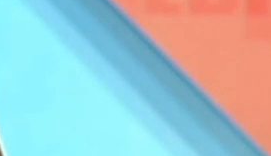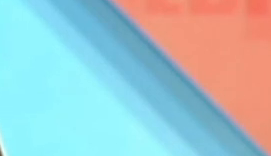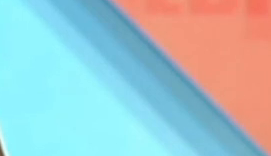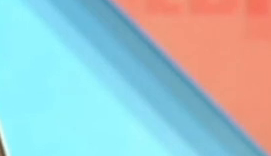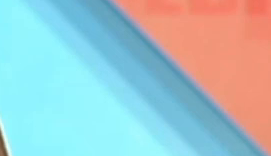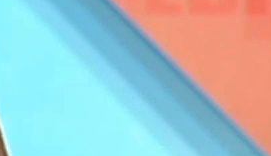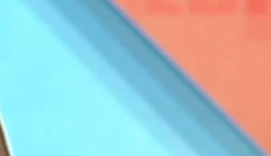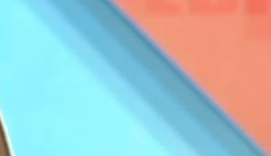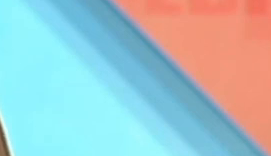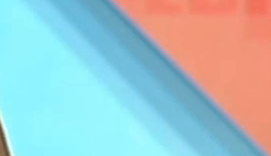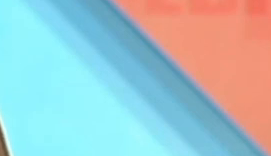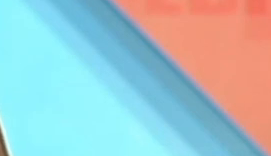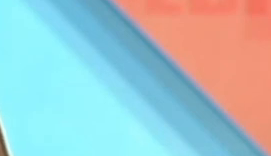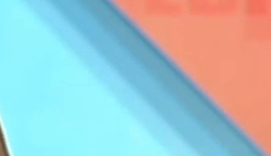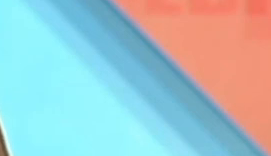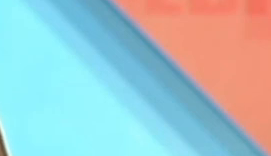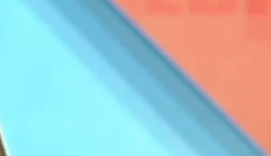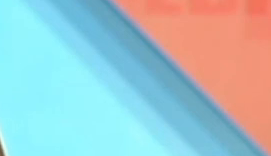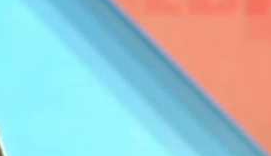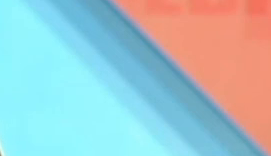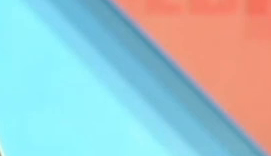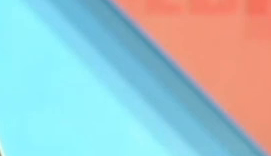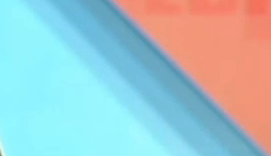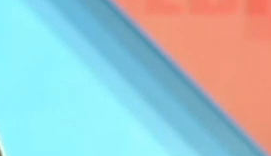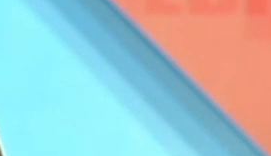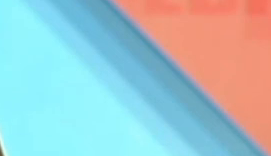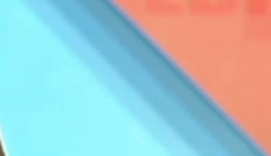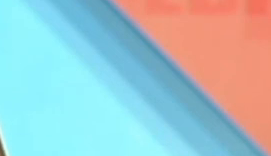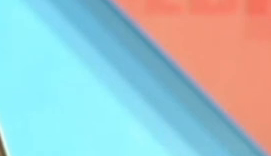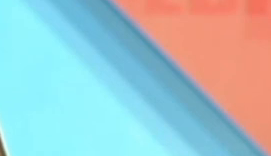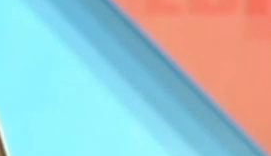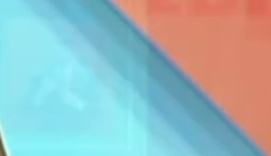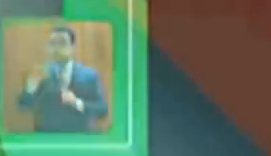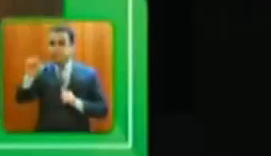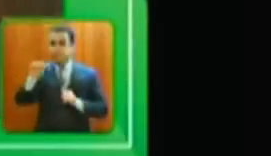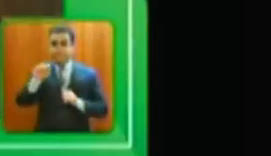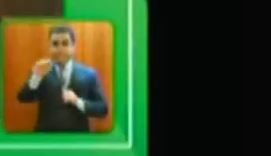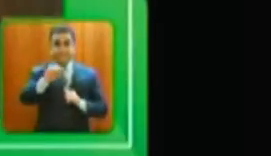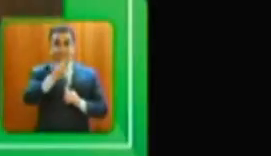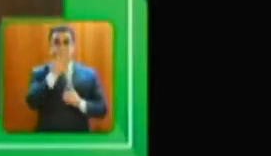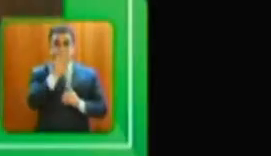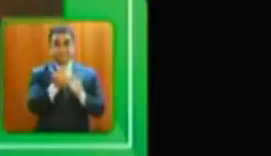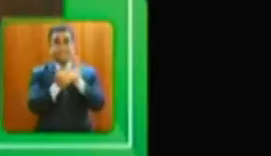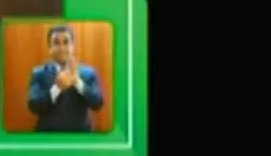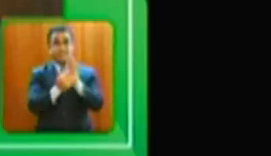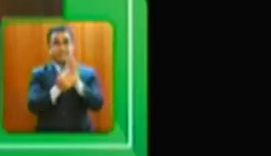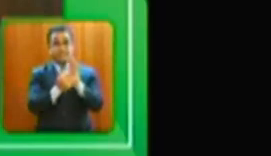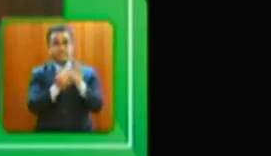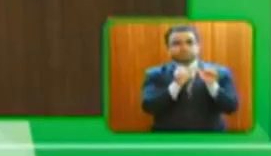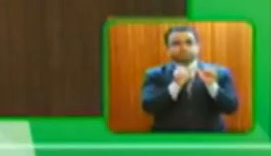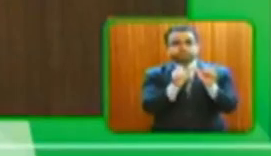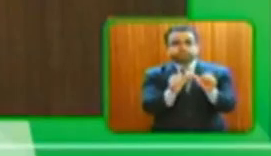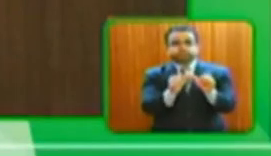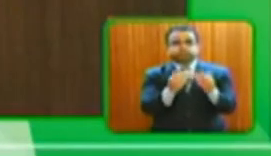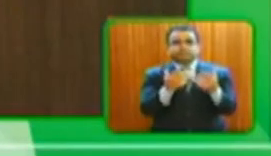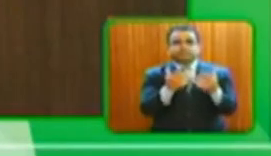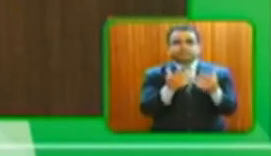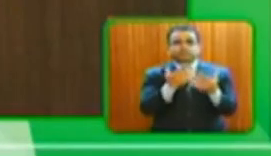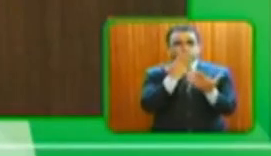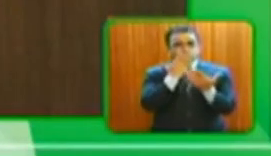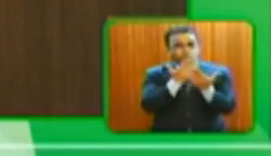No, solo dejarles con Lady Blanco y breves palabras. Nos vemos mañana. Persiste la cultura del dame lo mío, que